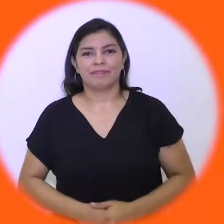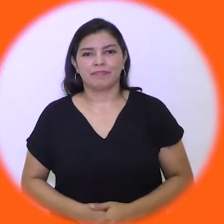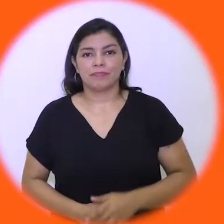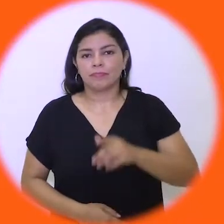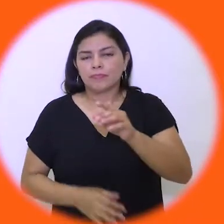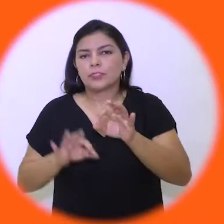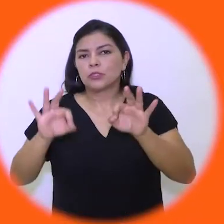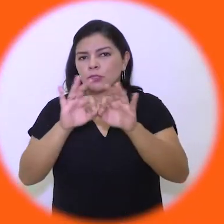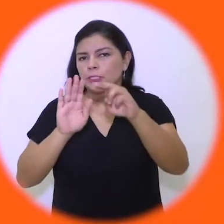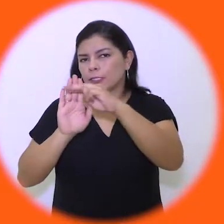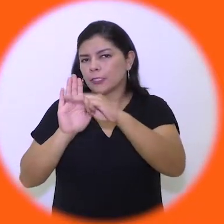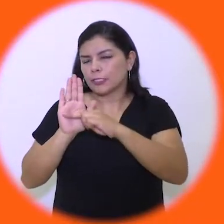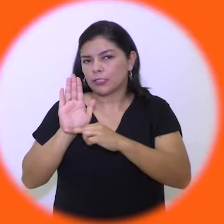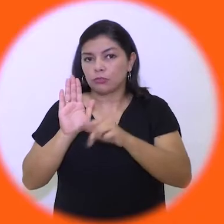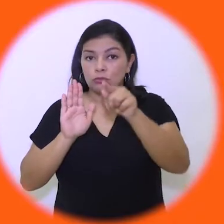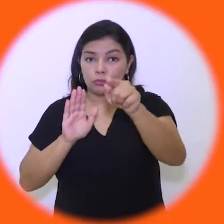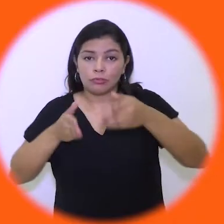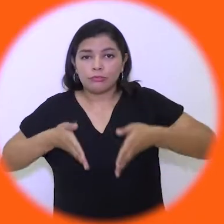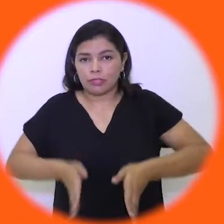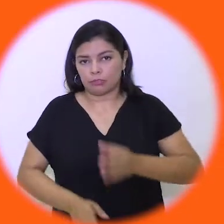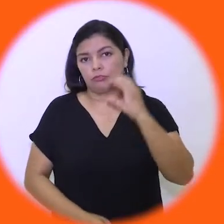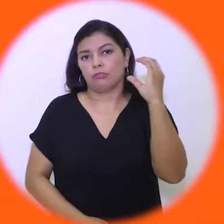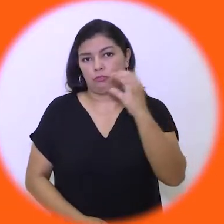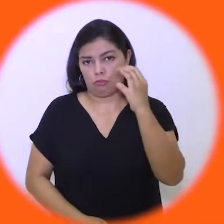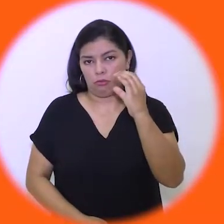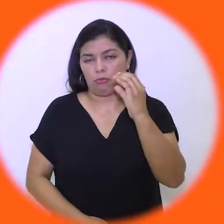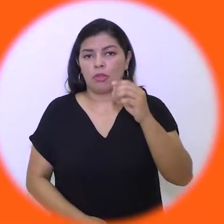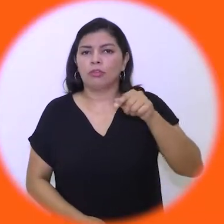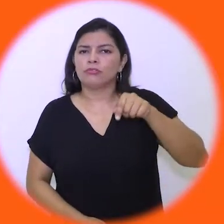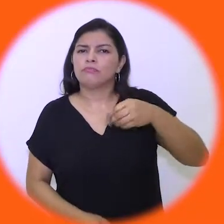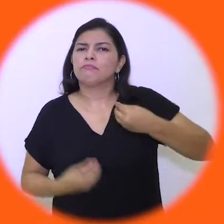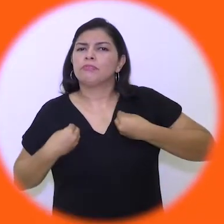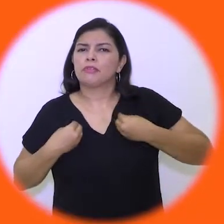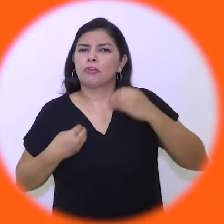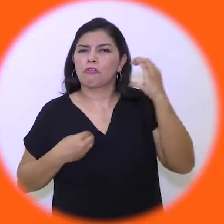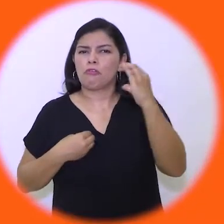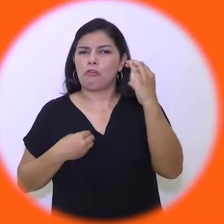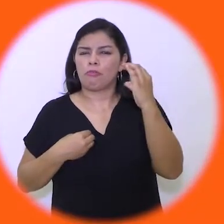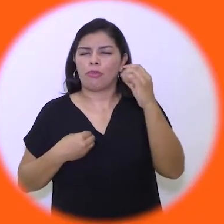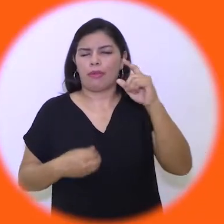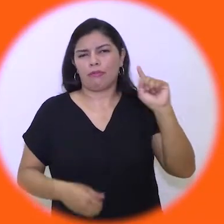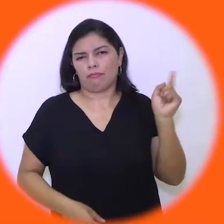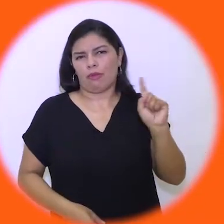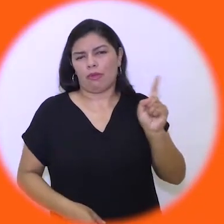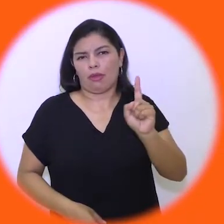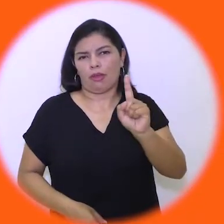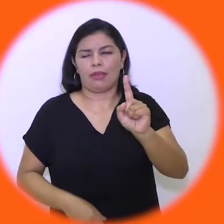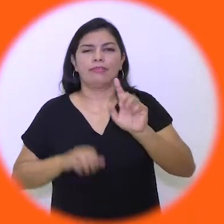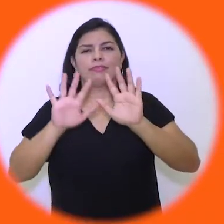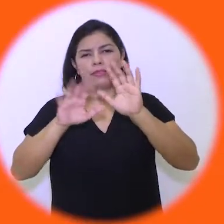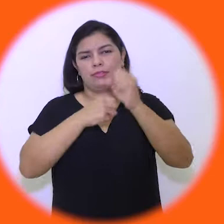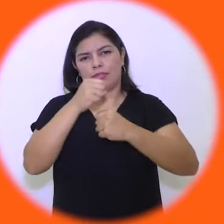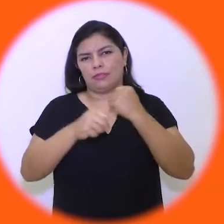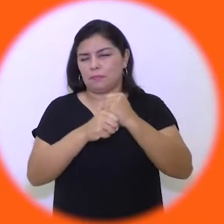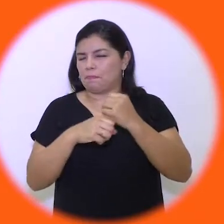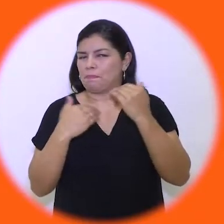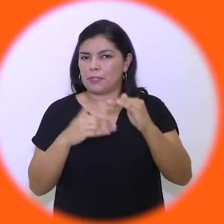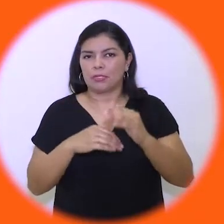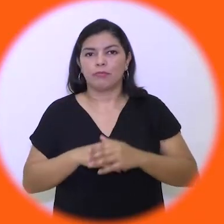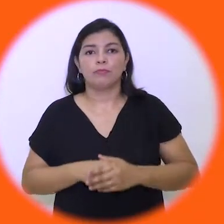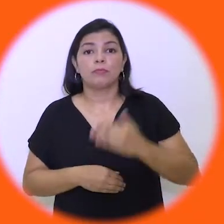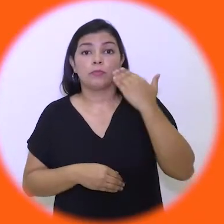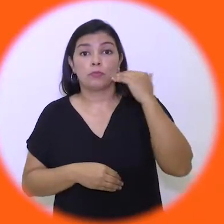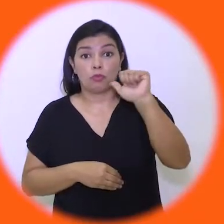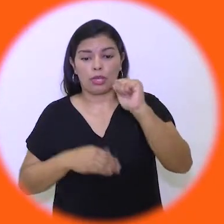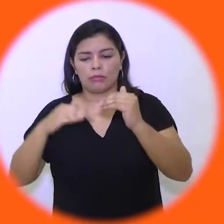Debes ser colombiano, ser adulto mayor residente en los últimos 10 años en el país, las mujeres deben